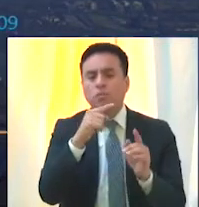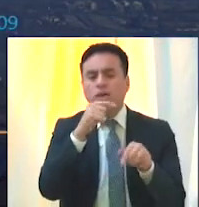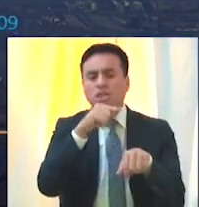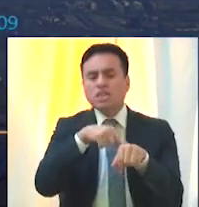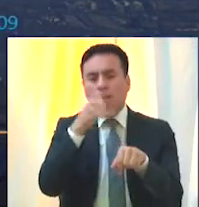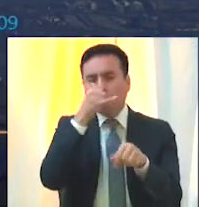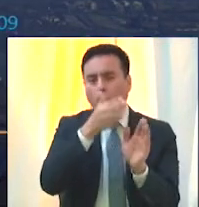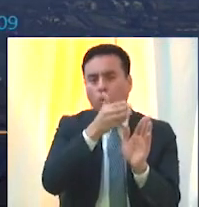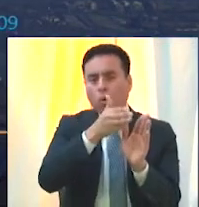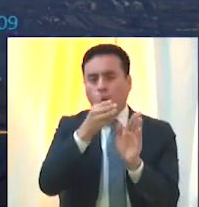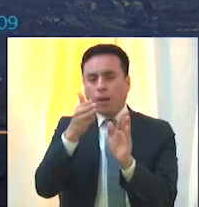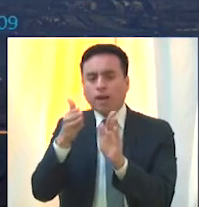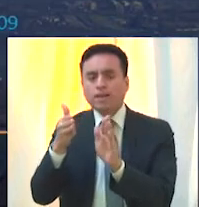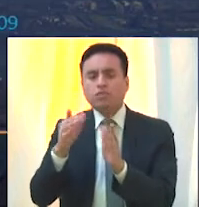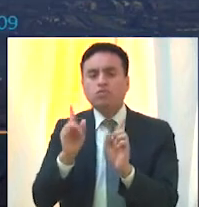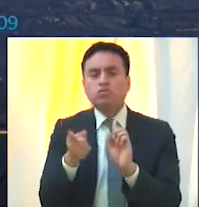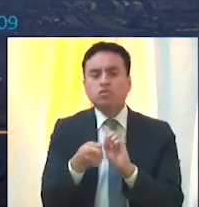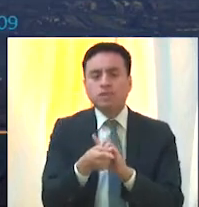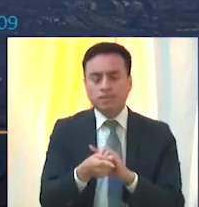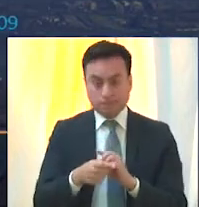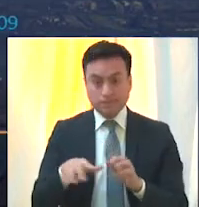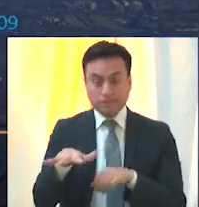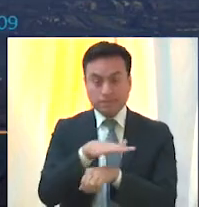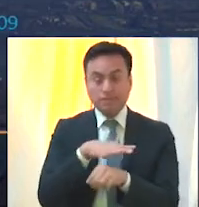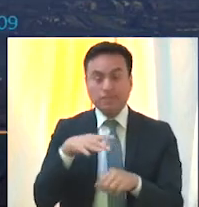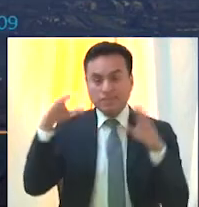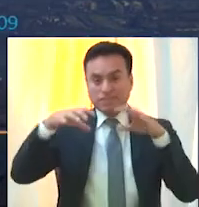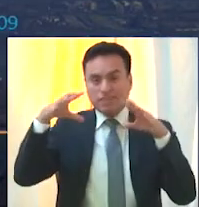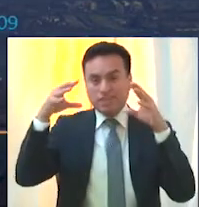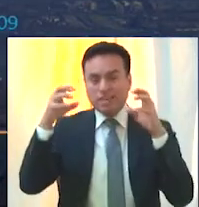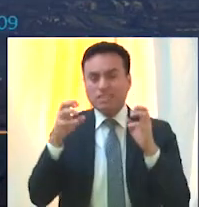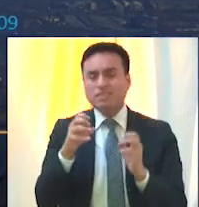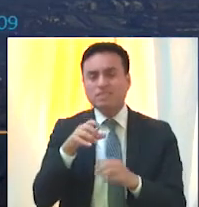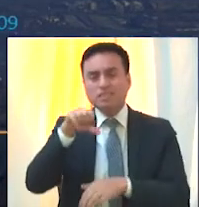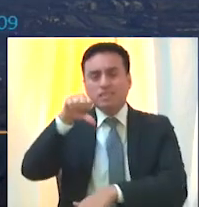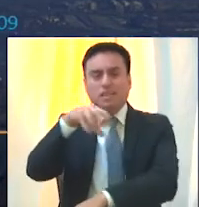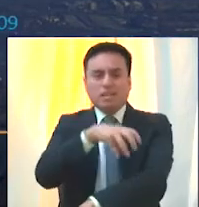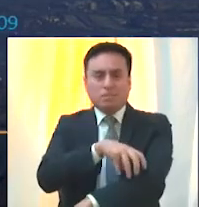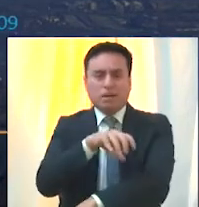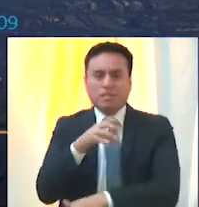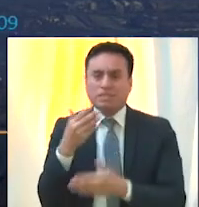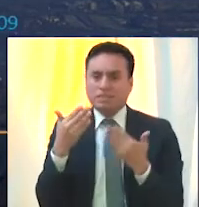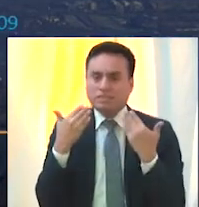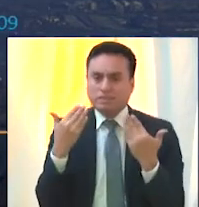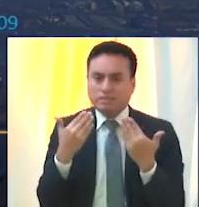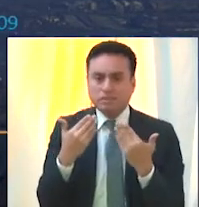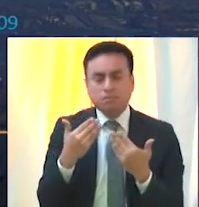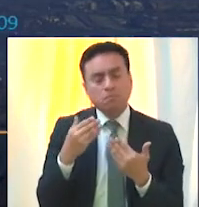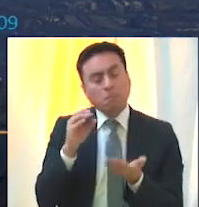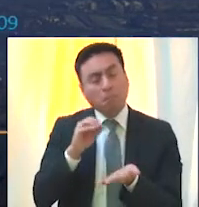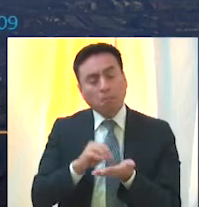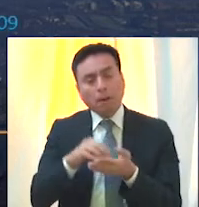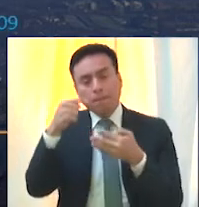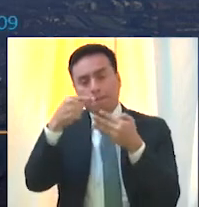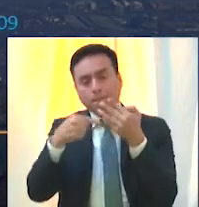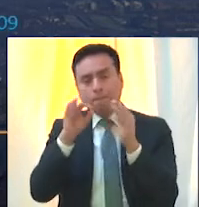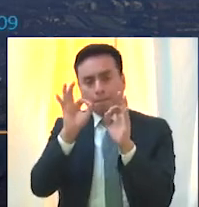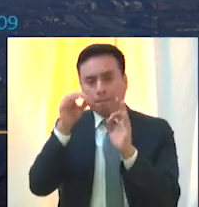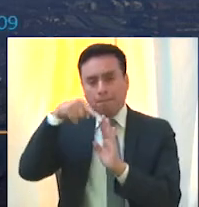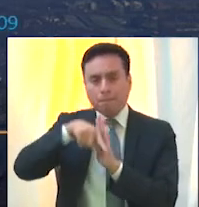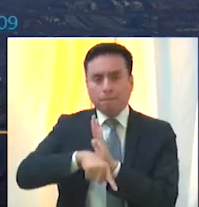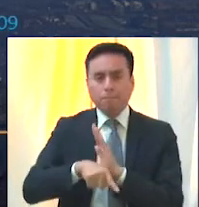tiempo, las condiciones van a ser aún más secas y más cálidas en la zona central del país. Pero ya voy a entrar en un poco más de detalle acerca